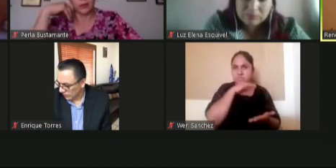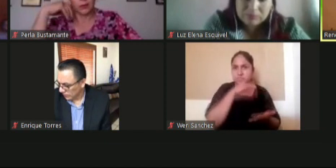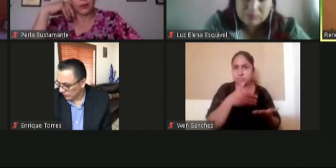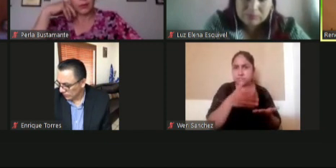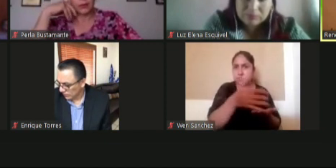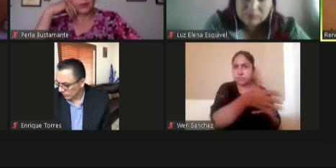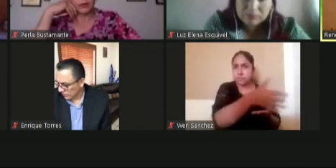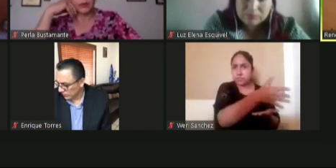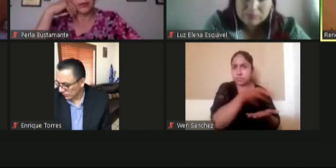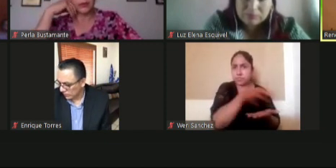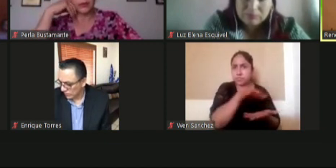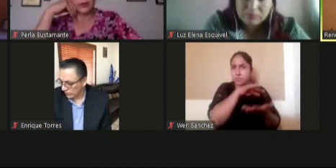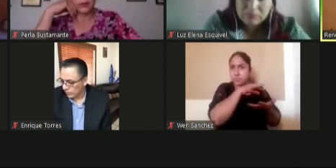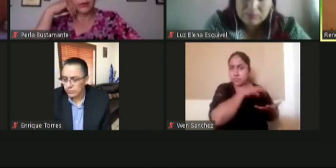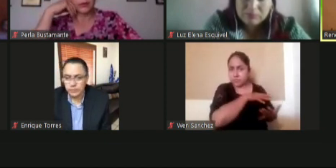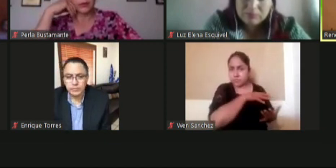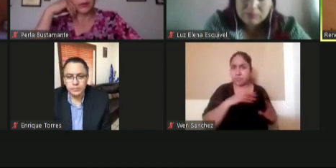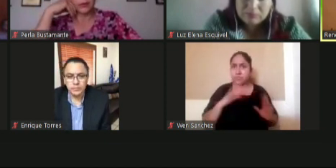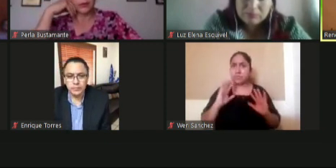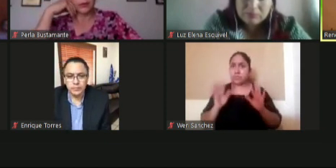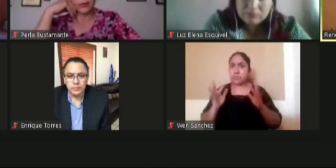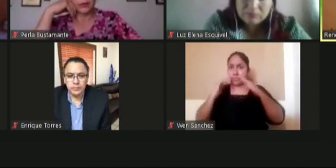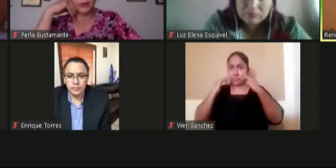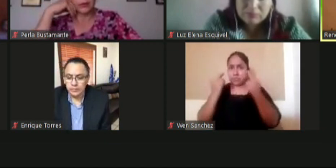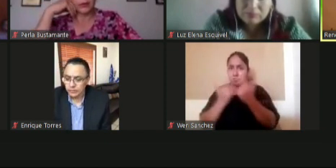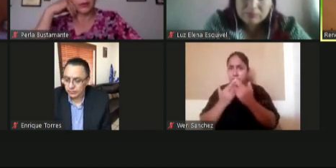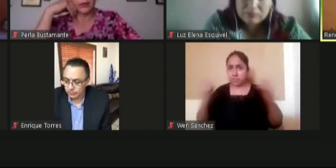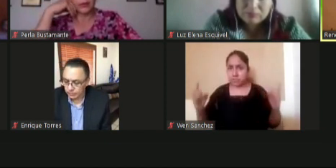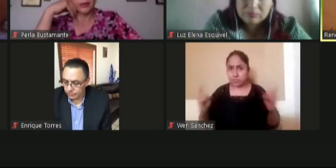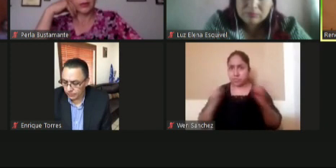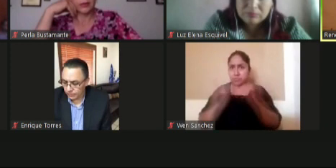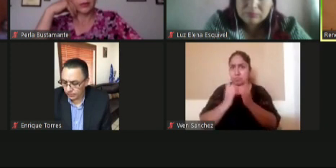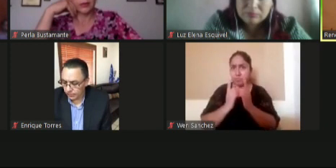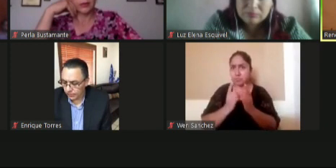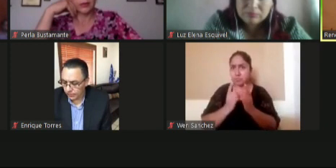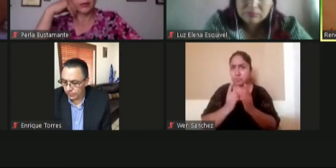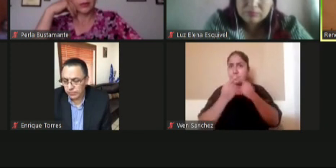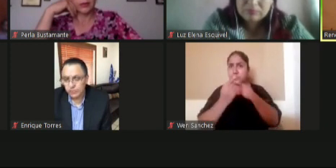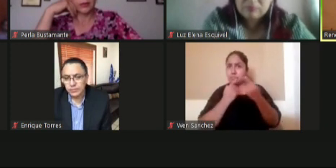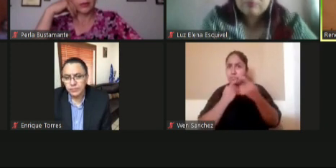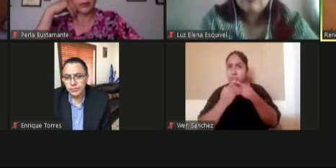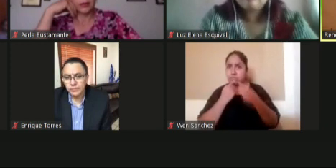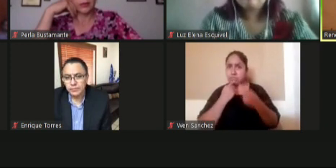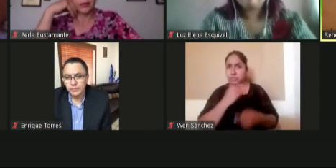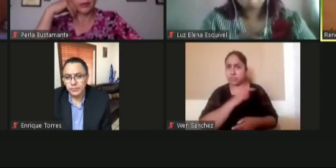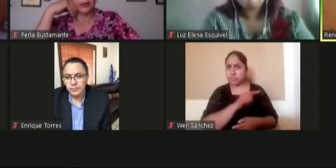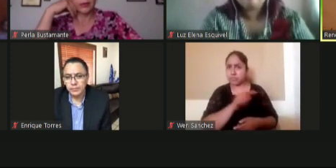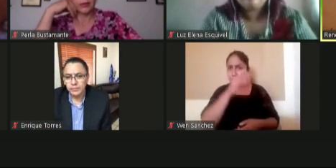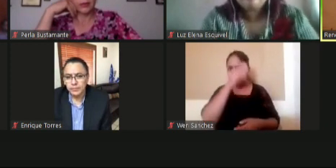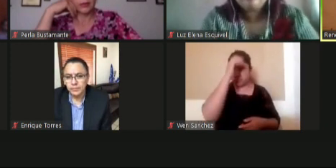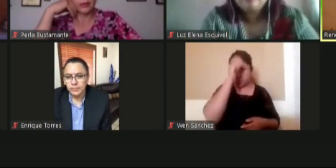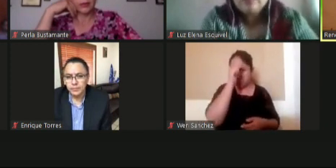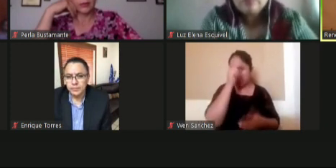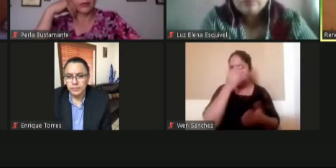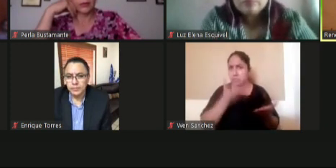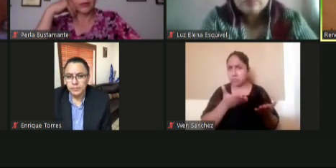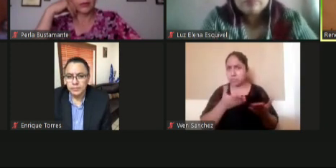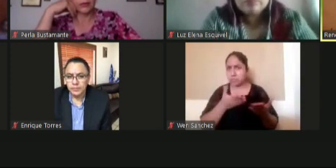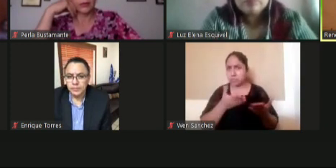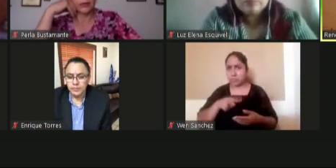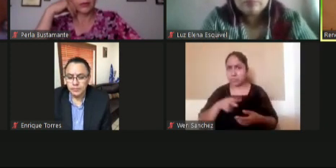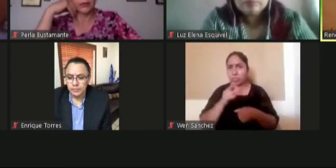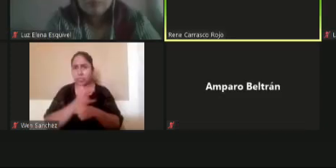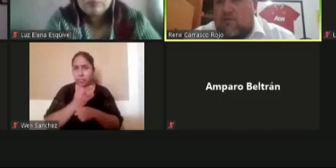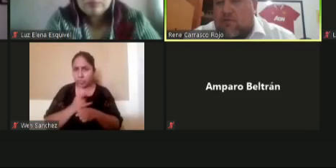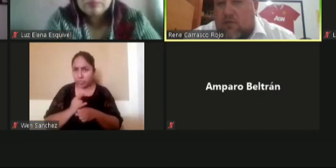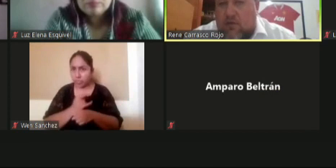analizó ampliamente lo planteado en el proyecto antes mencionado, logrando llegar a un acuerdo con la empresa para que regularice el servicio de recolección